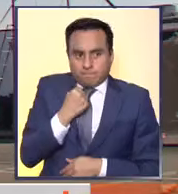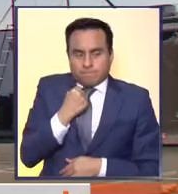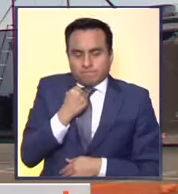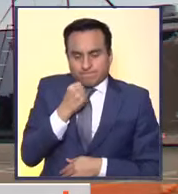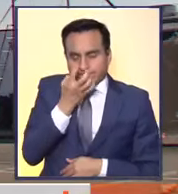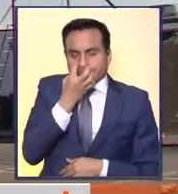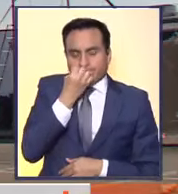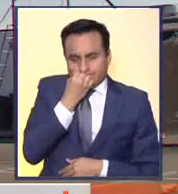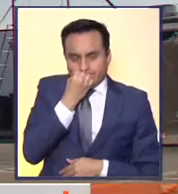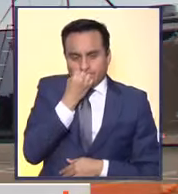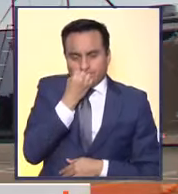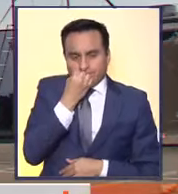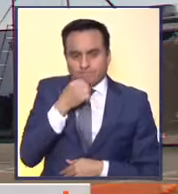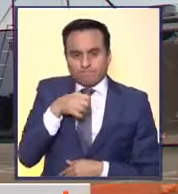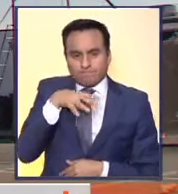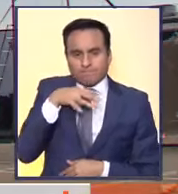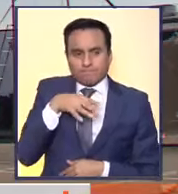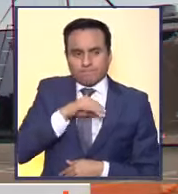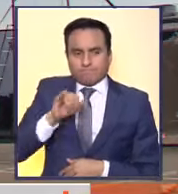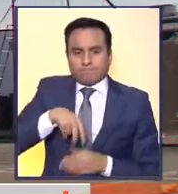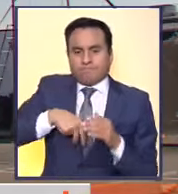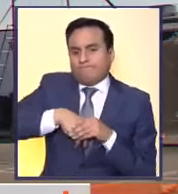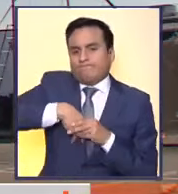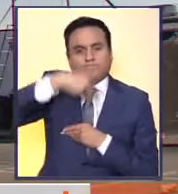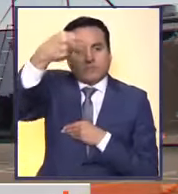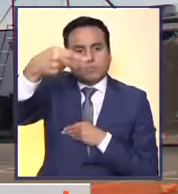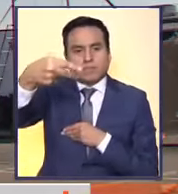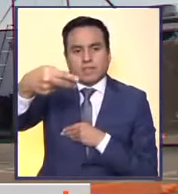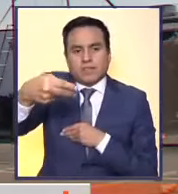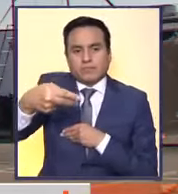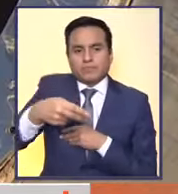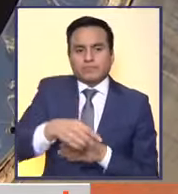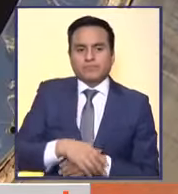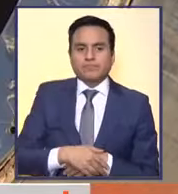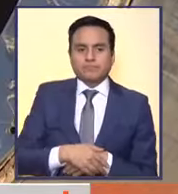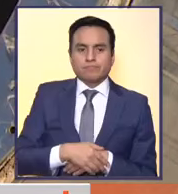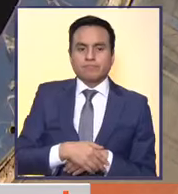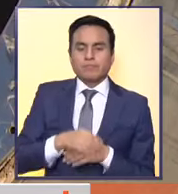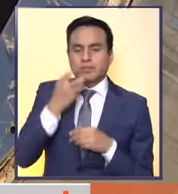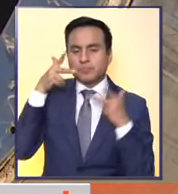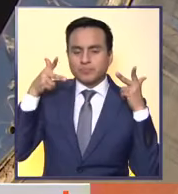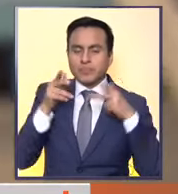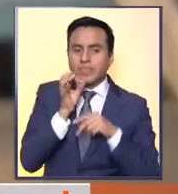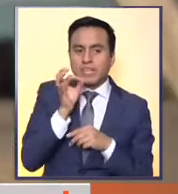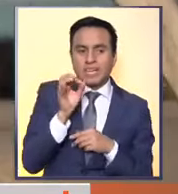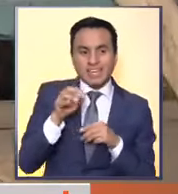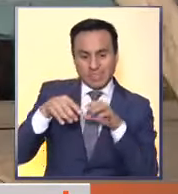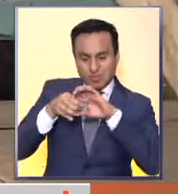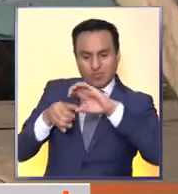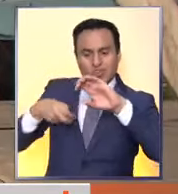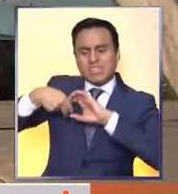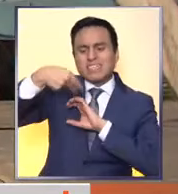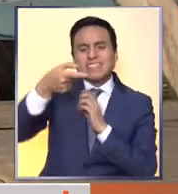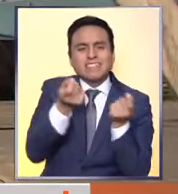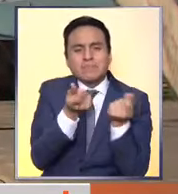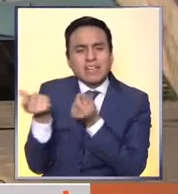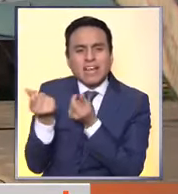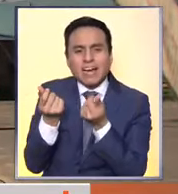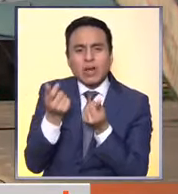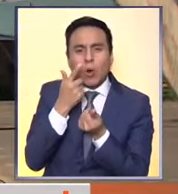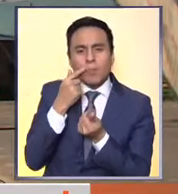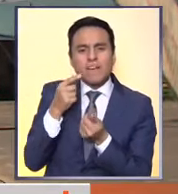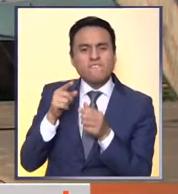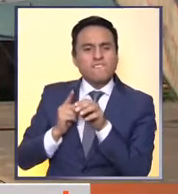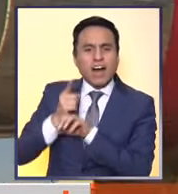respiración tanto y salir disparado por el circo. El cañón que a él lo lanza es muy similar al que lanzó al hombre bala